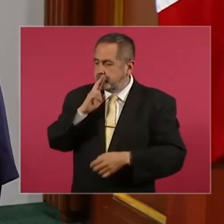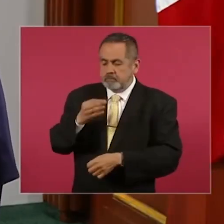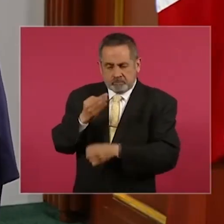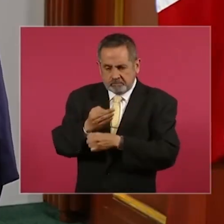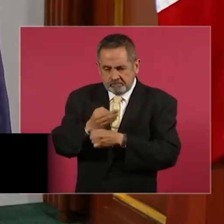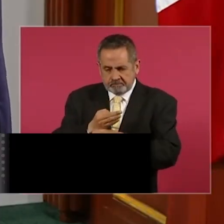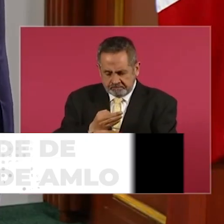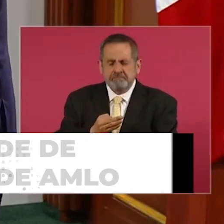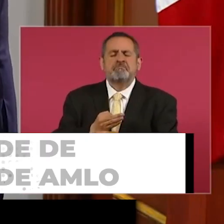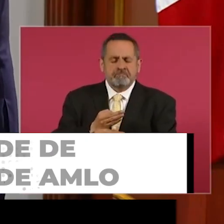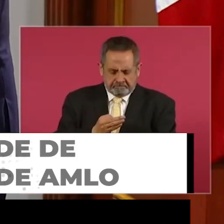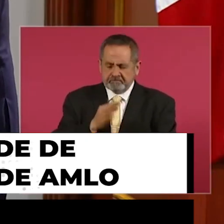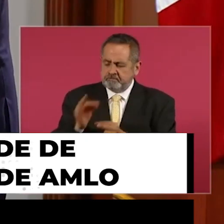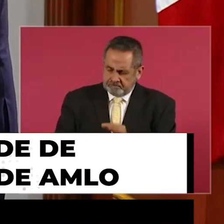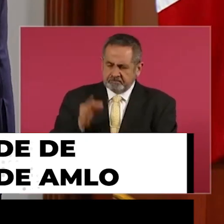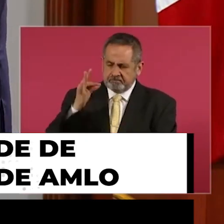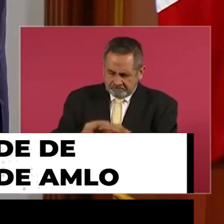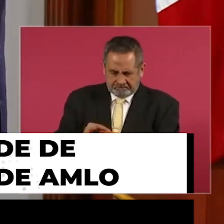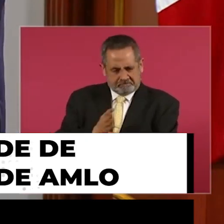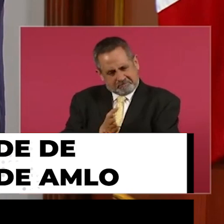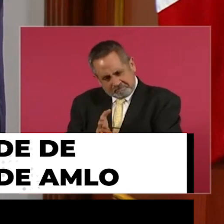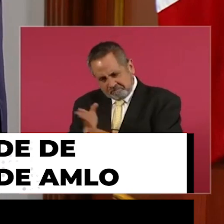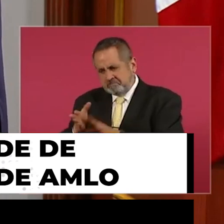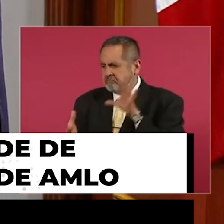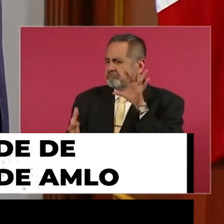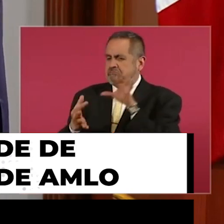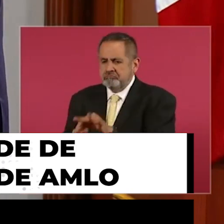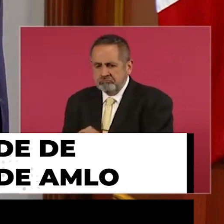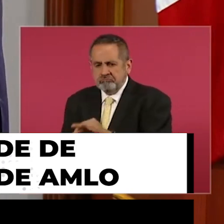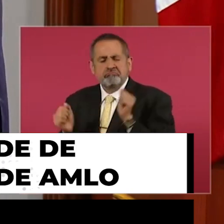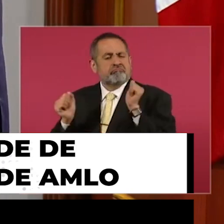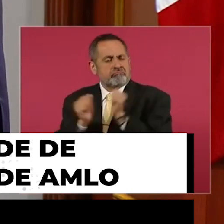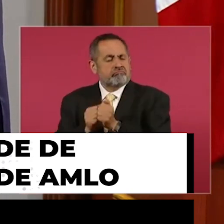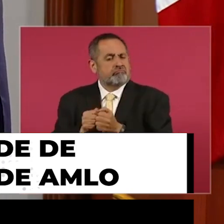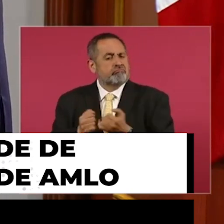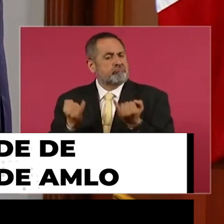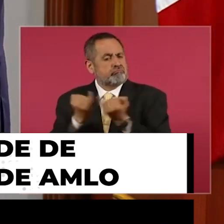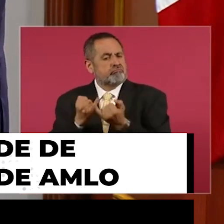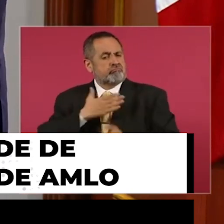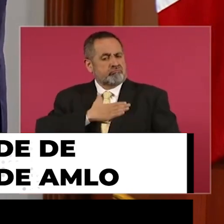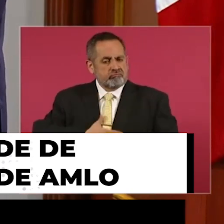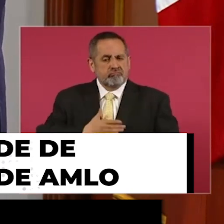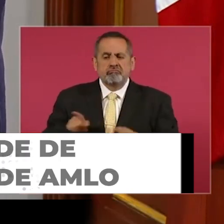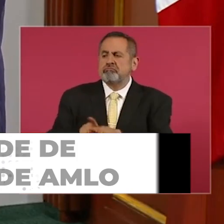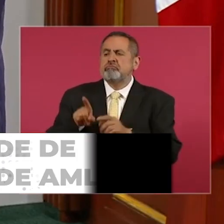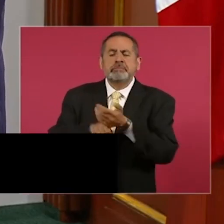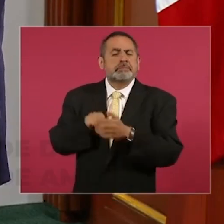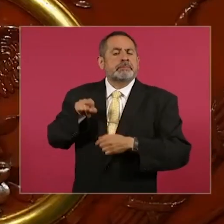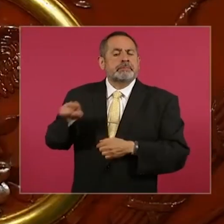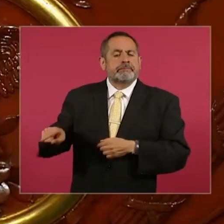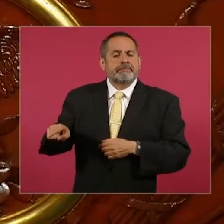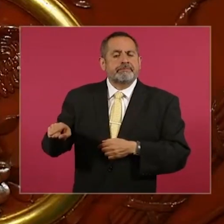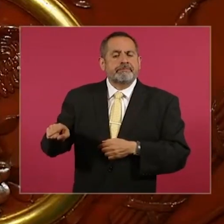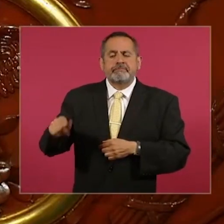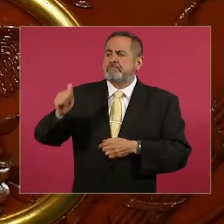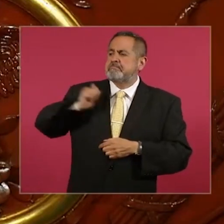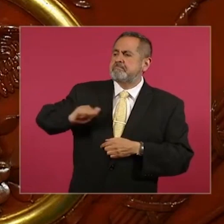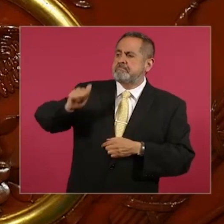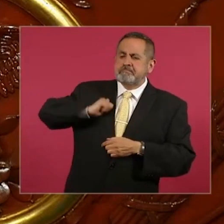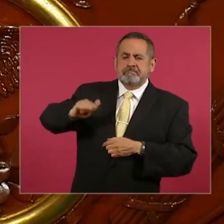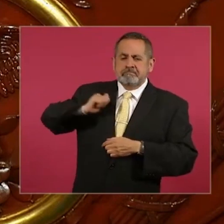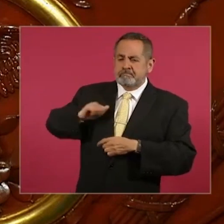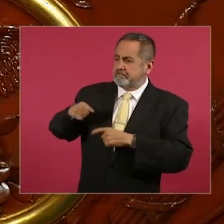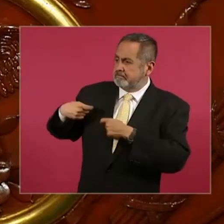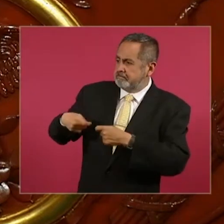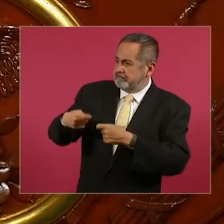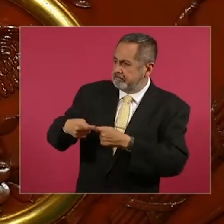El presidente de la República, Andrés Manuel López Obrador, presentó sus 20 reformas constitucionales entre críticas y respaldos. El Instituto Nacional